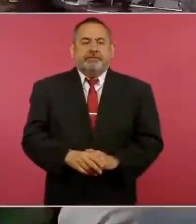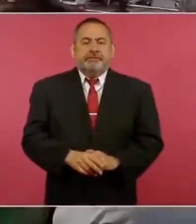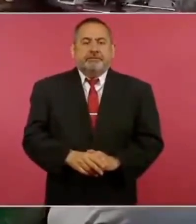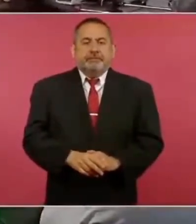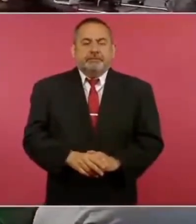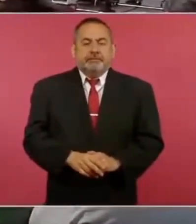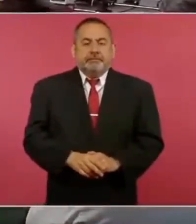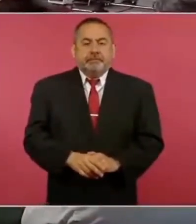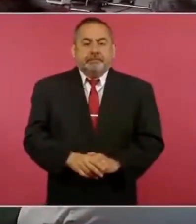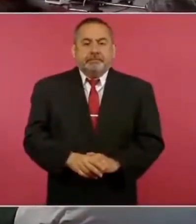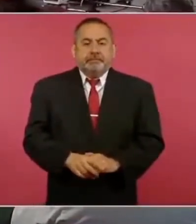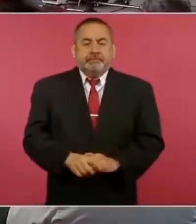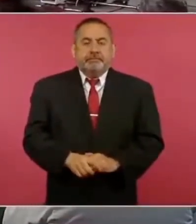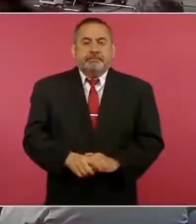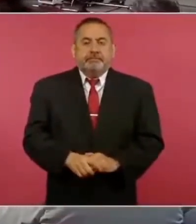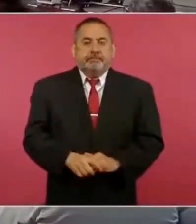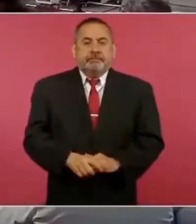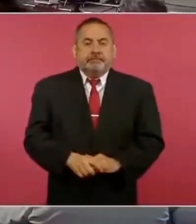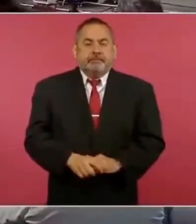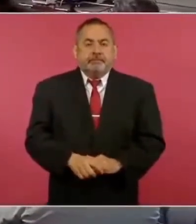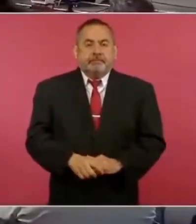más